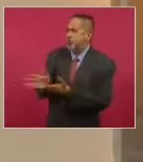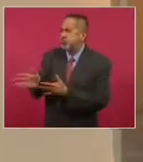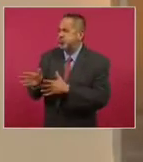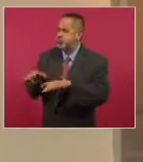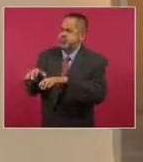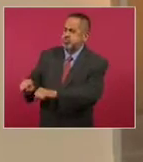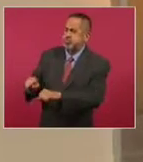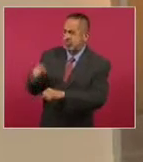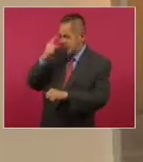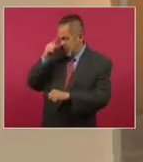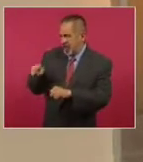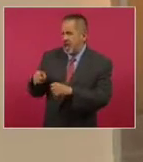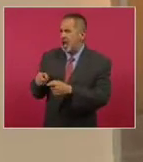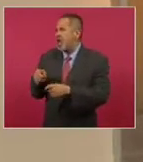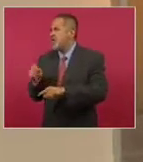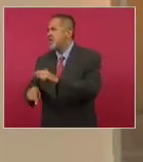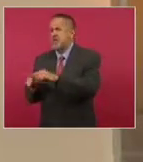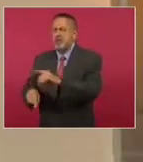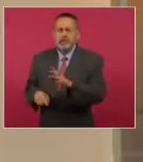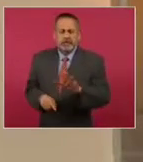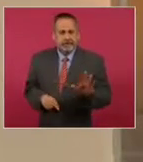invadan nuestro territorio.